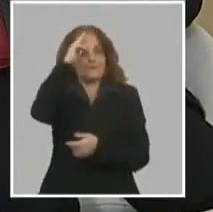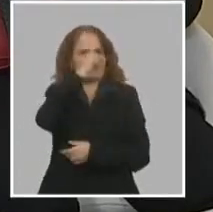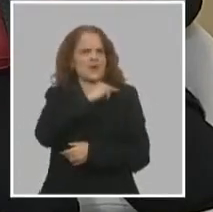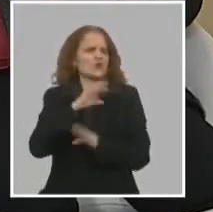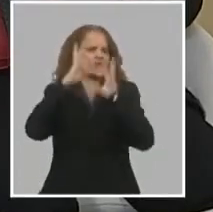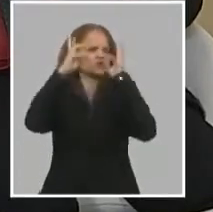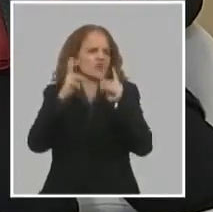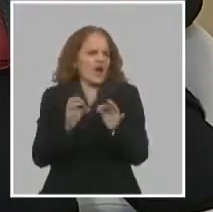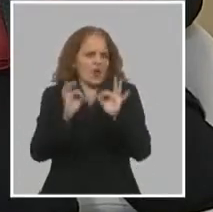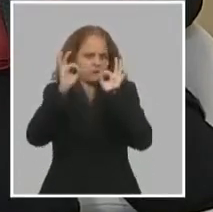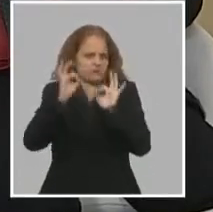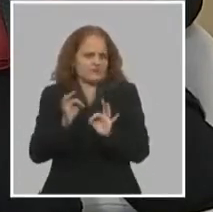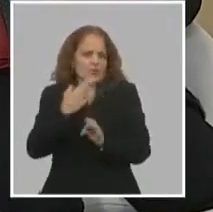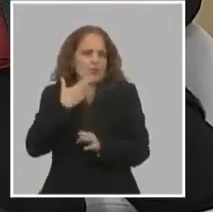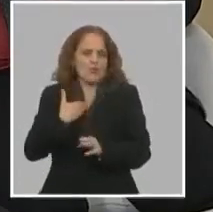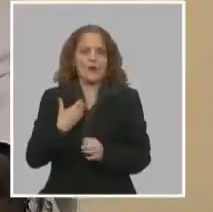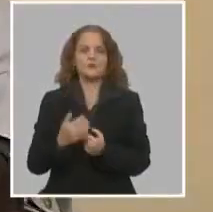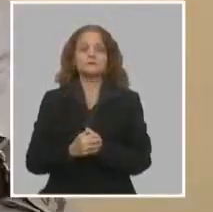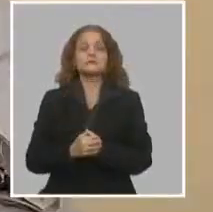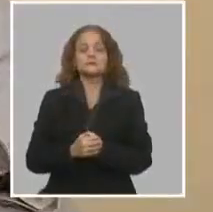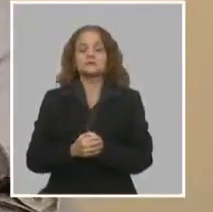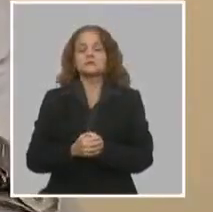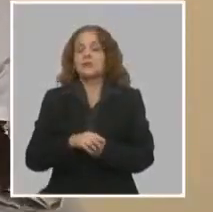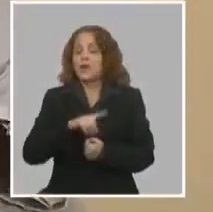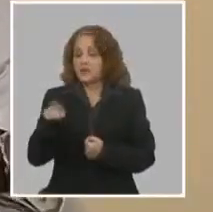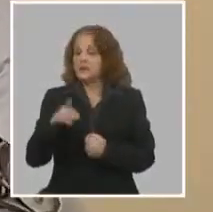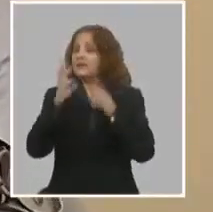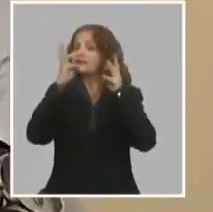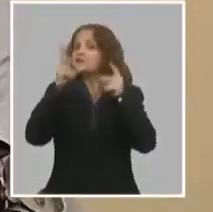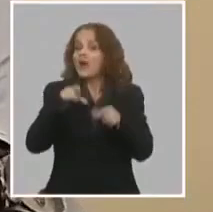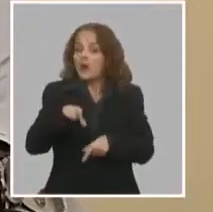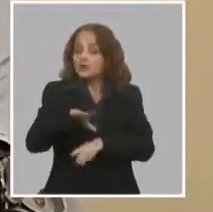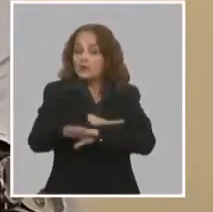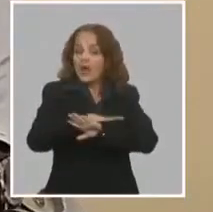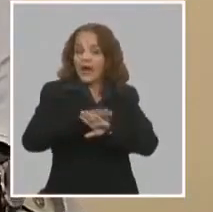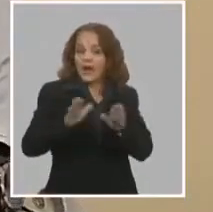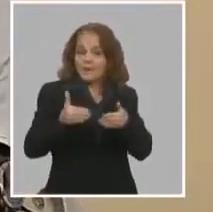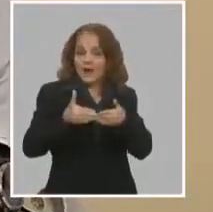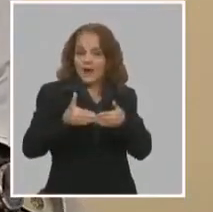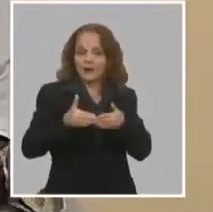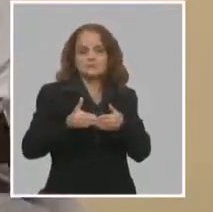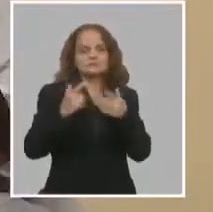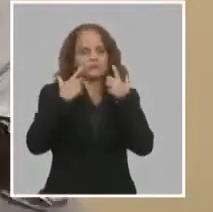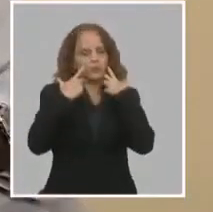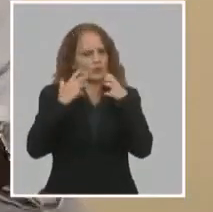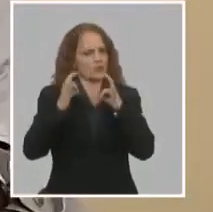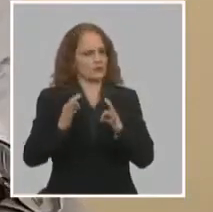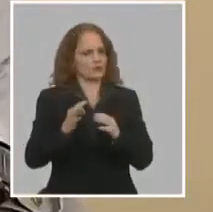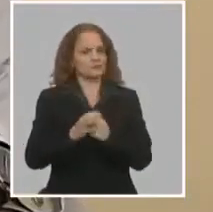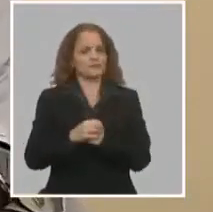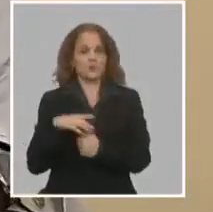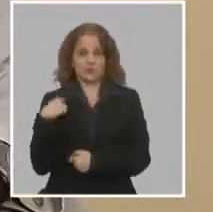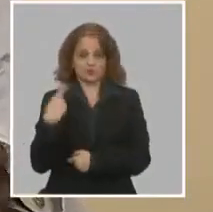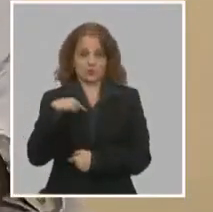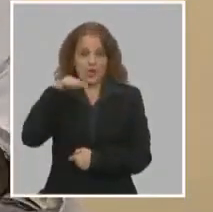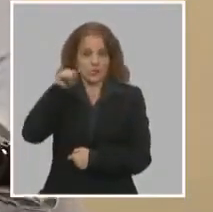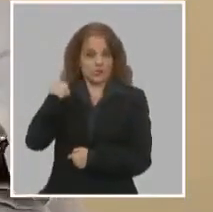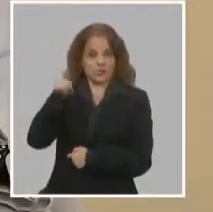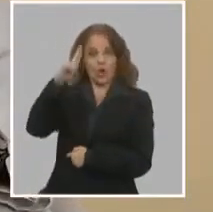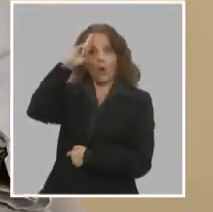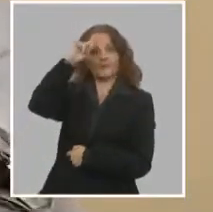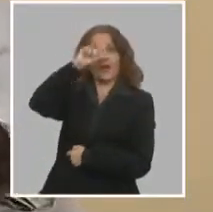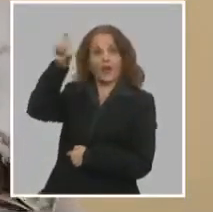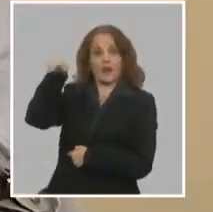hicieron? Bueno, el resultado final fue importante, en el sentido de que nosotros en ese hospital